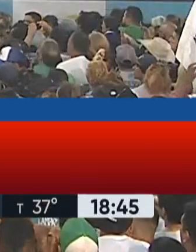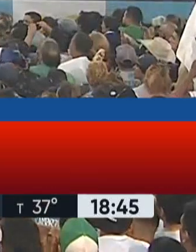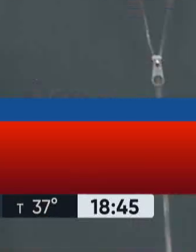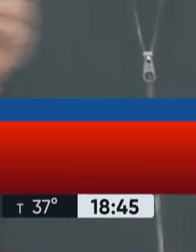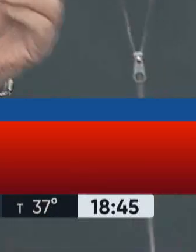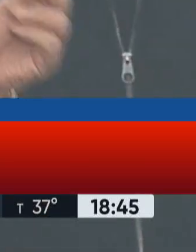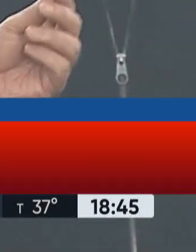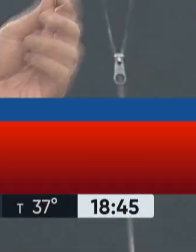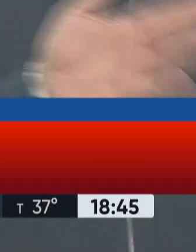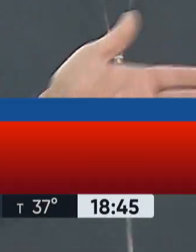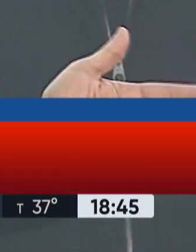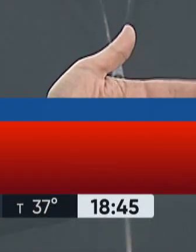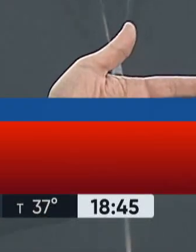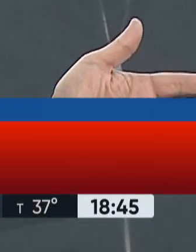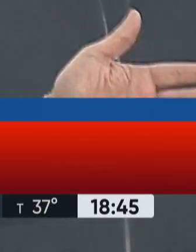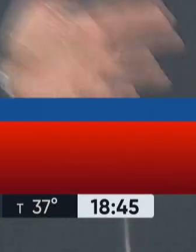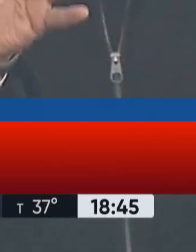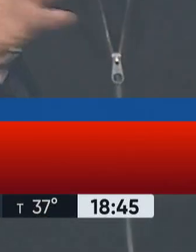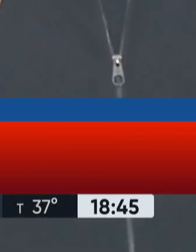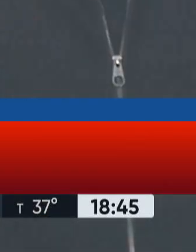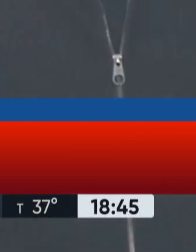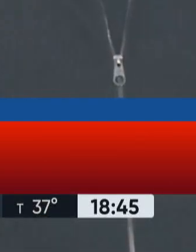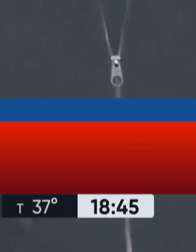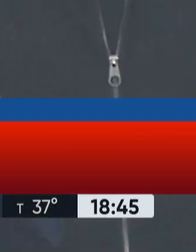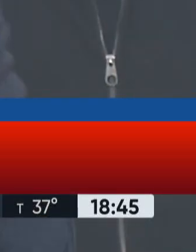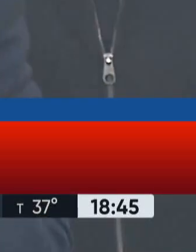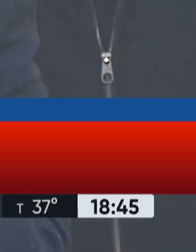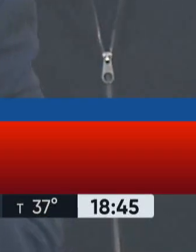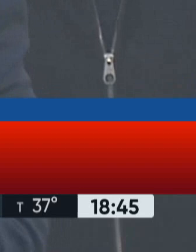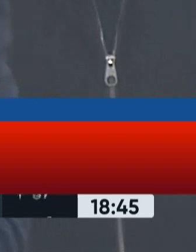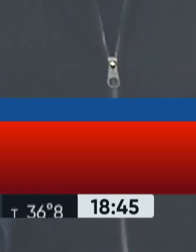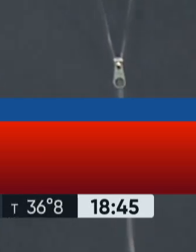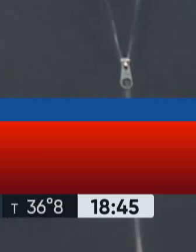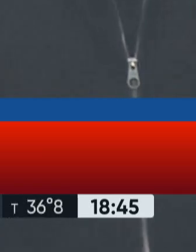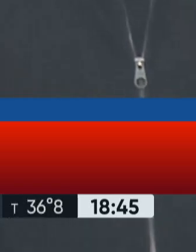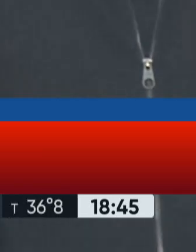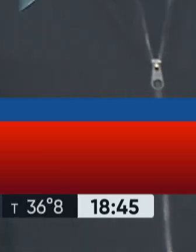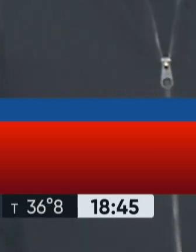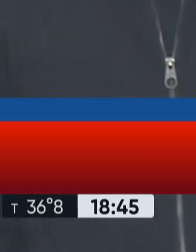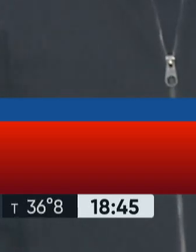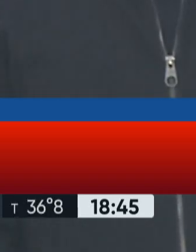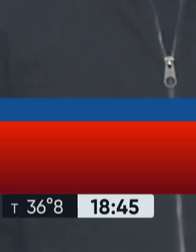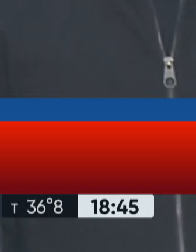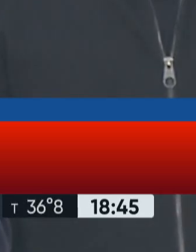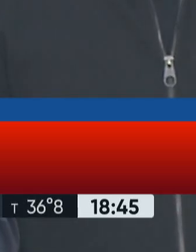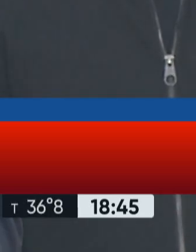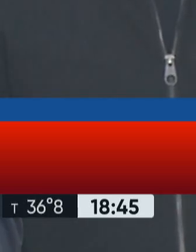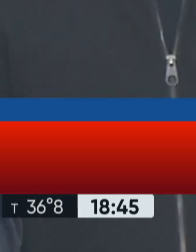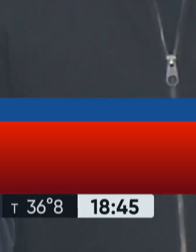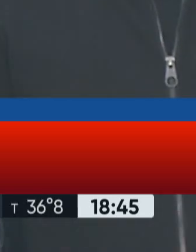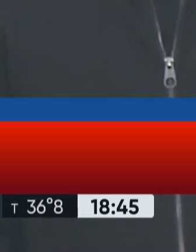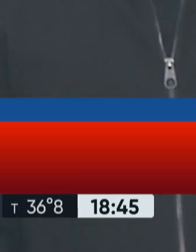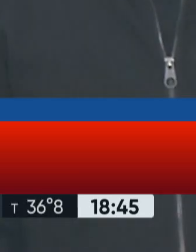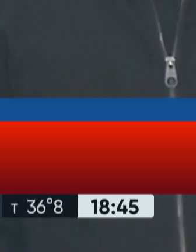es que había que poner de pie ese país que estaba profundamente lastimado, estaba socialmente lastimado.